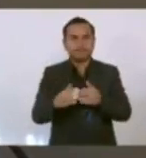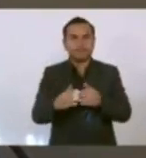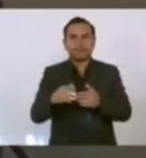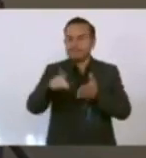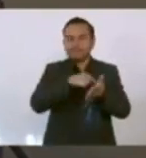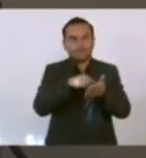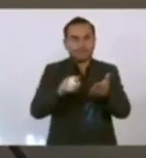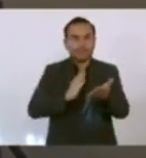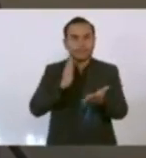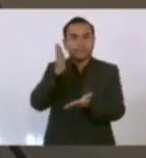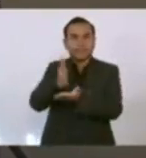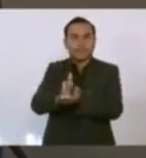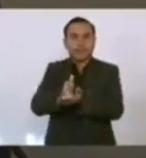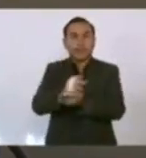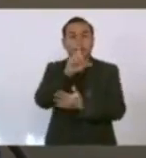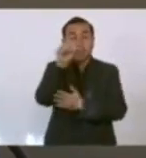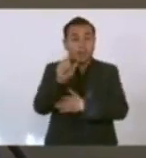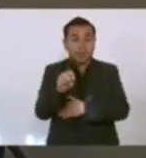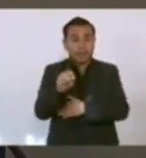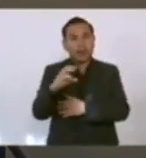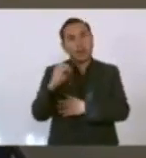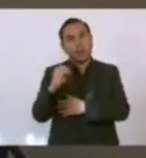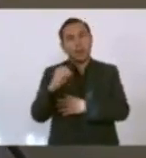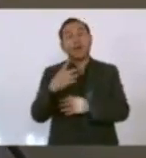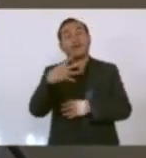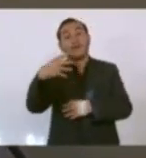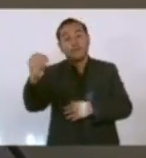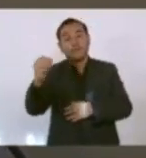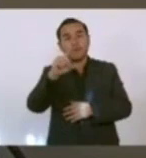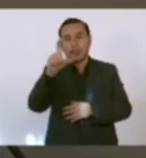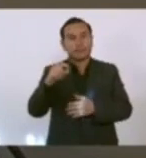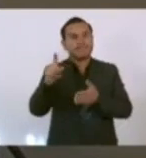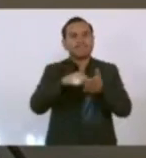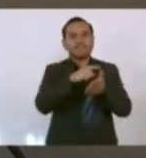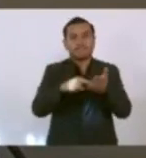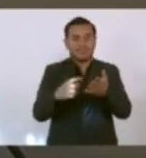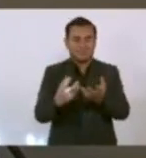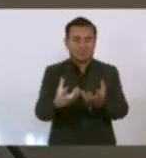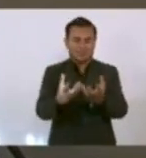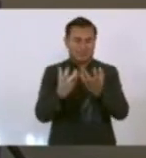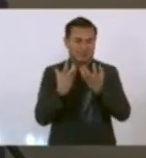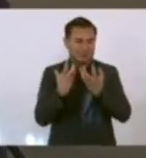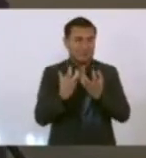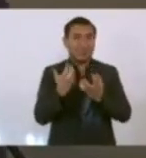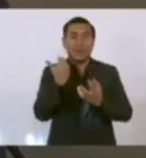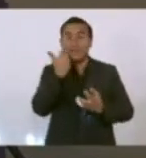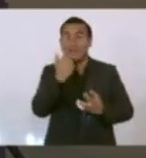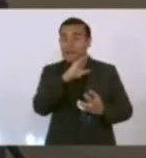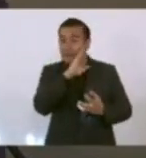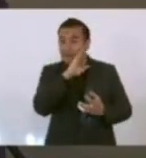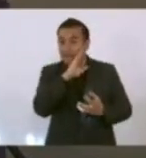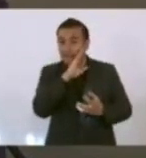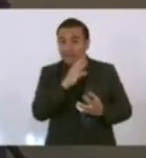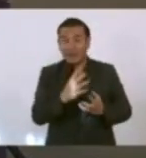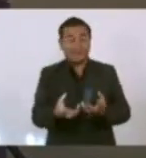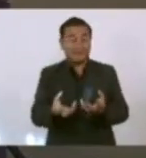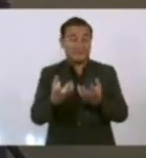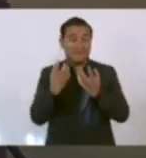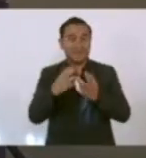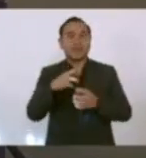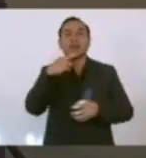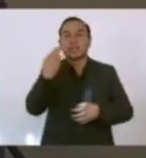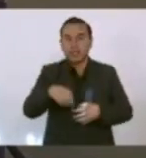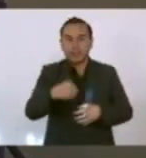no con un caso, ni con dos, sino que se encuarentenó con miles de casos que ahora se cuentan en más de una decena de miles confirmados.